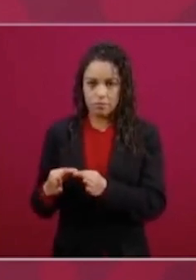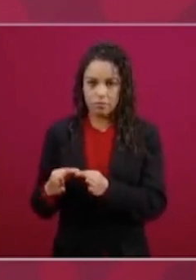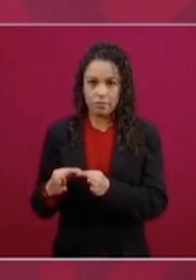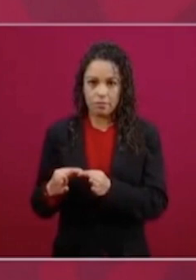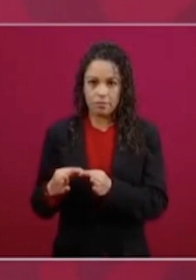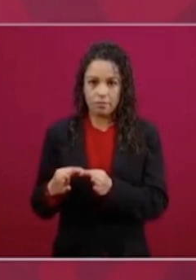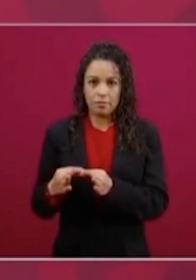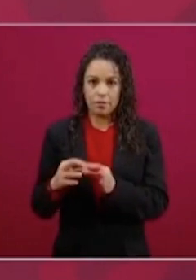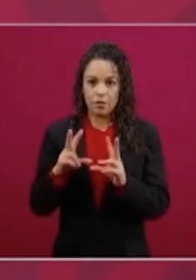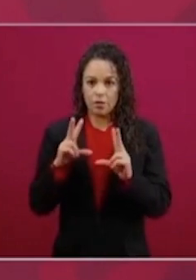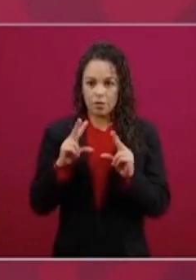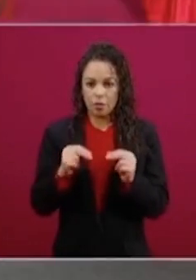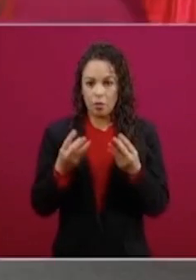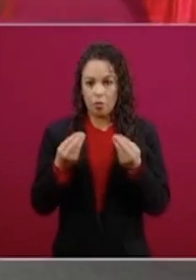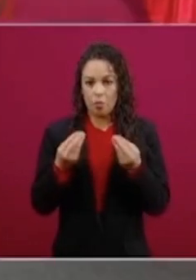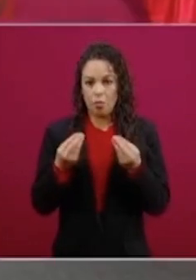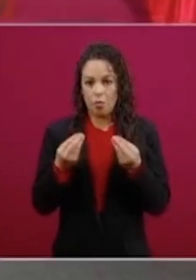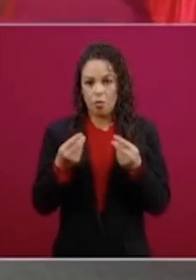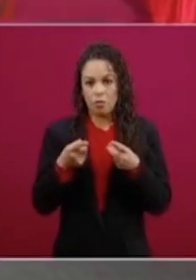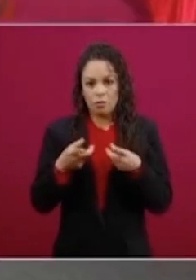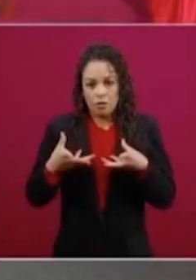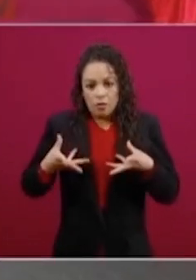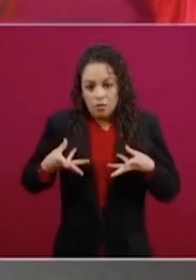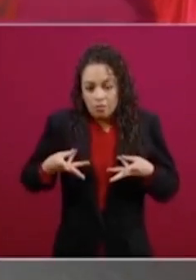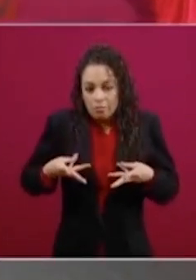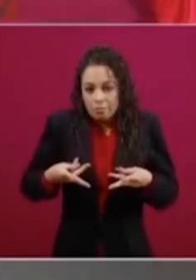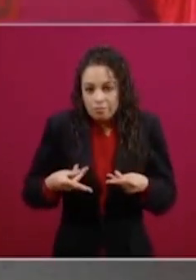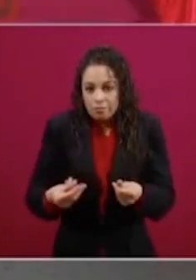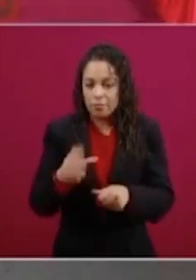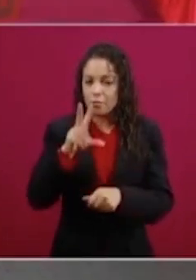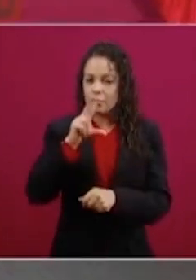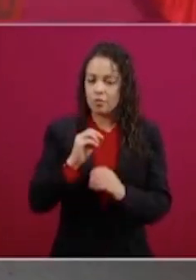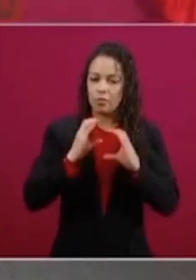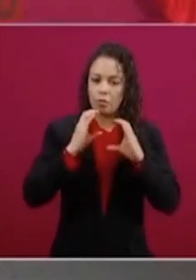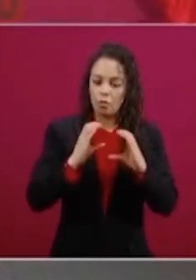cuidadoso de las reservas